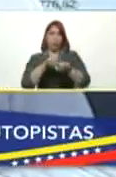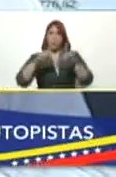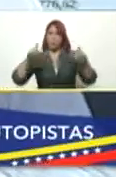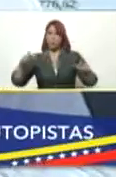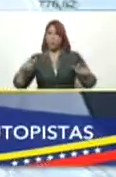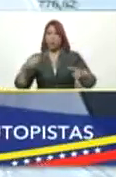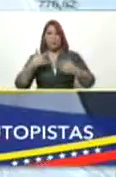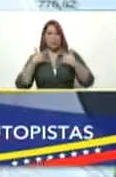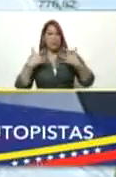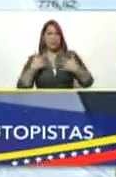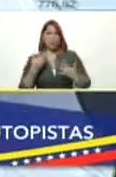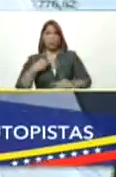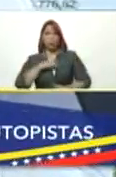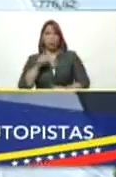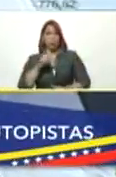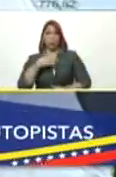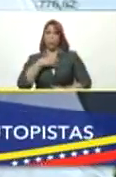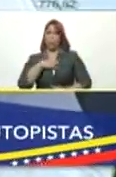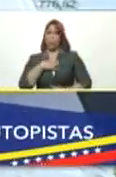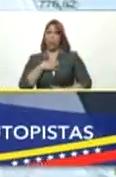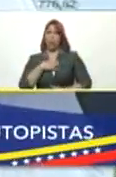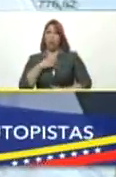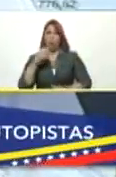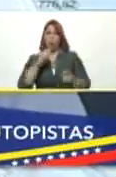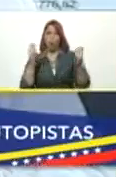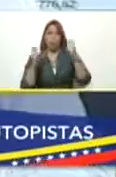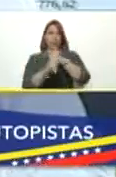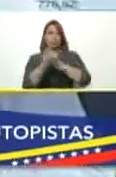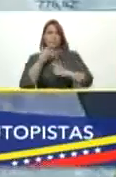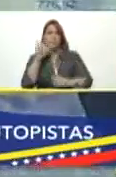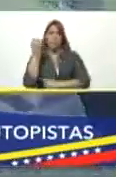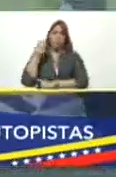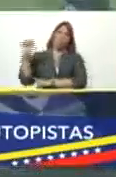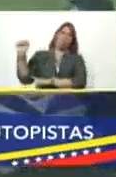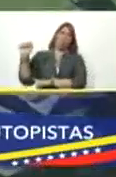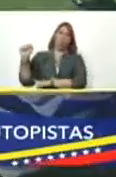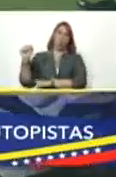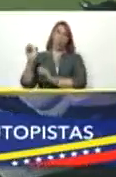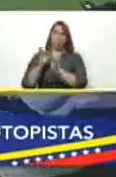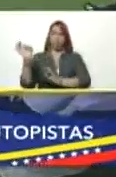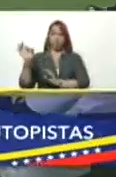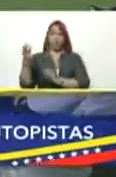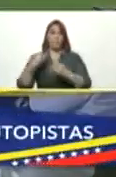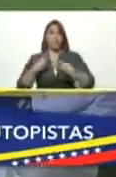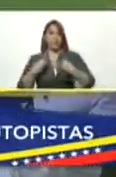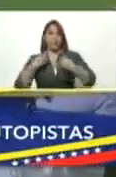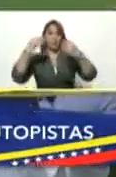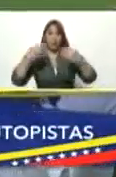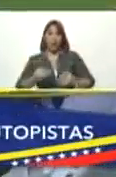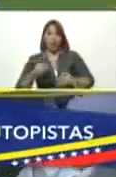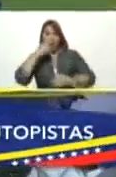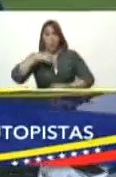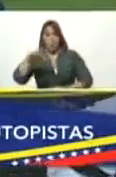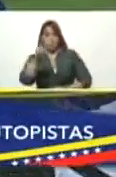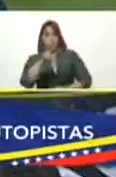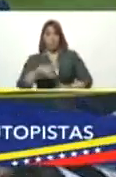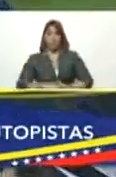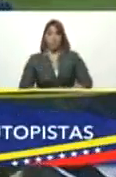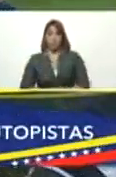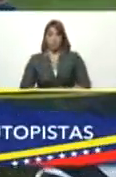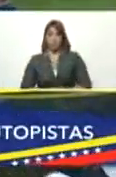gente. Nosotros no nos podemos convertir en una élite alejada de la vida real del pueblo de a